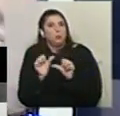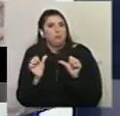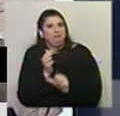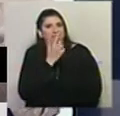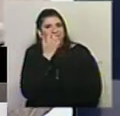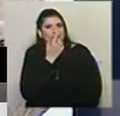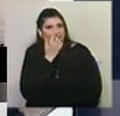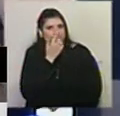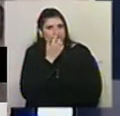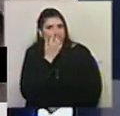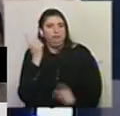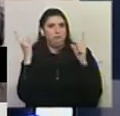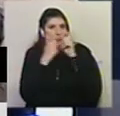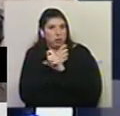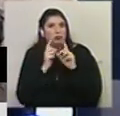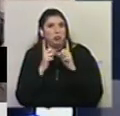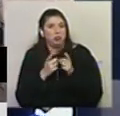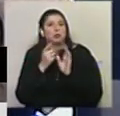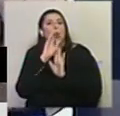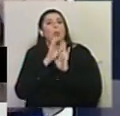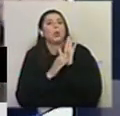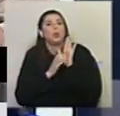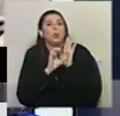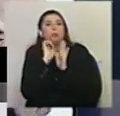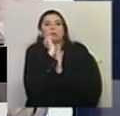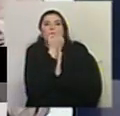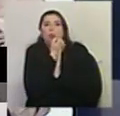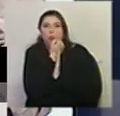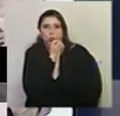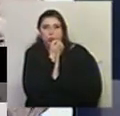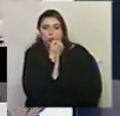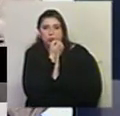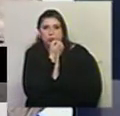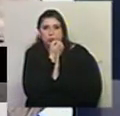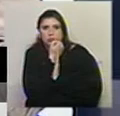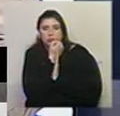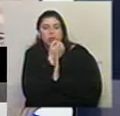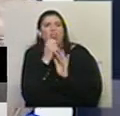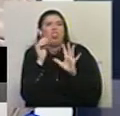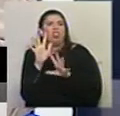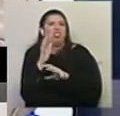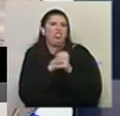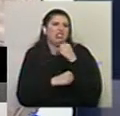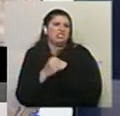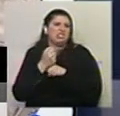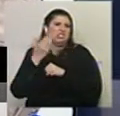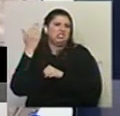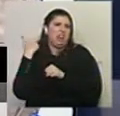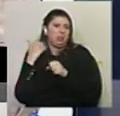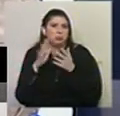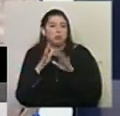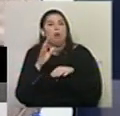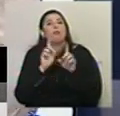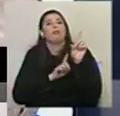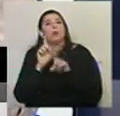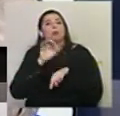y complicado, que es lo que se llama el currículum oculto. Yo te puedo decir que hace por lo menos 10 años que la Facultad de Medicina